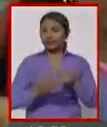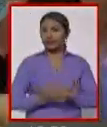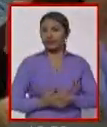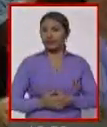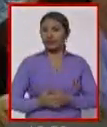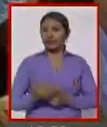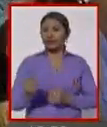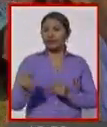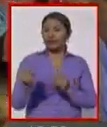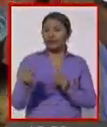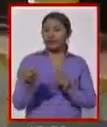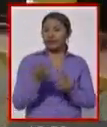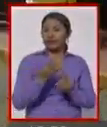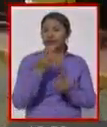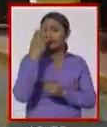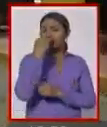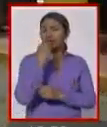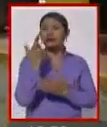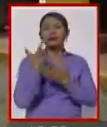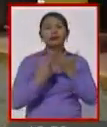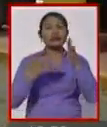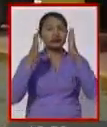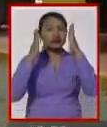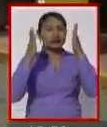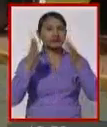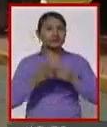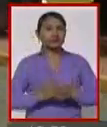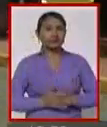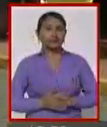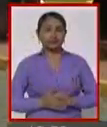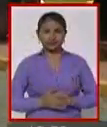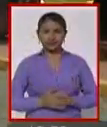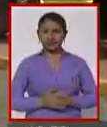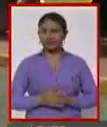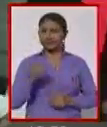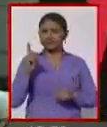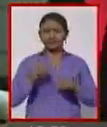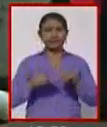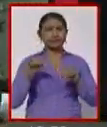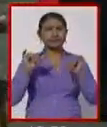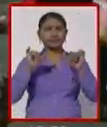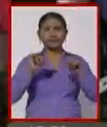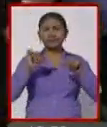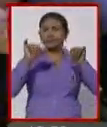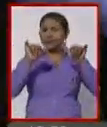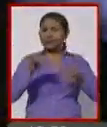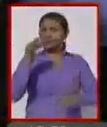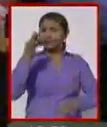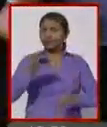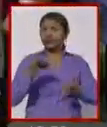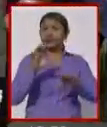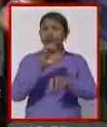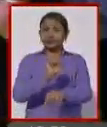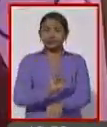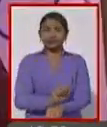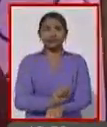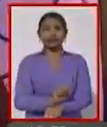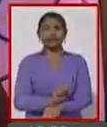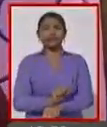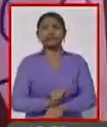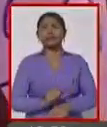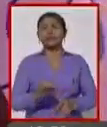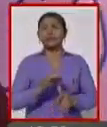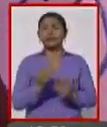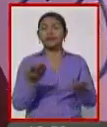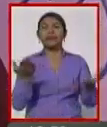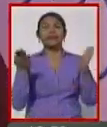nos vienen a atropellar, vamos a dormir, vamos a hacer la vigilia, porque no nos vamos a mover. Y si nos tiene que apresar, o nos tiene